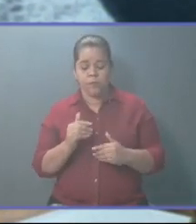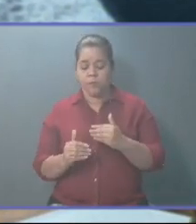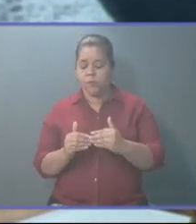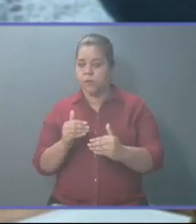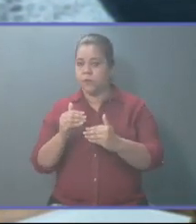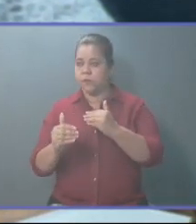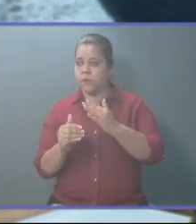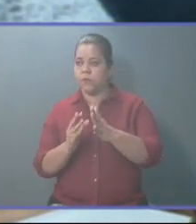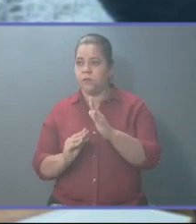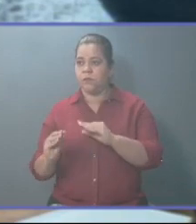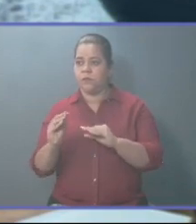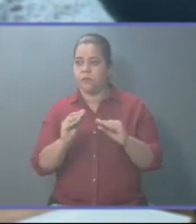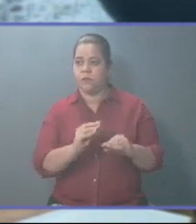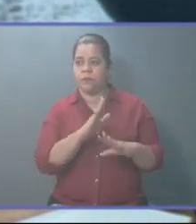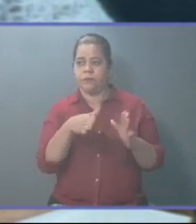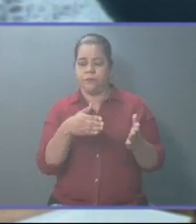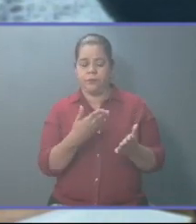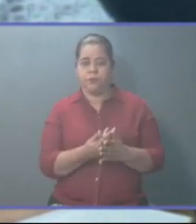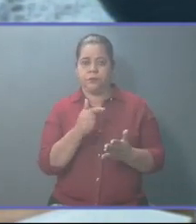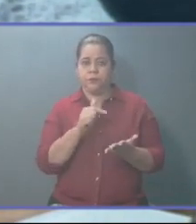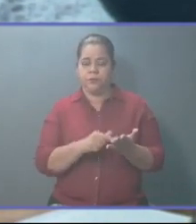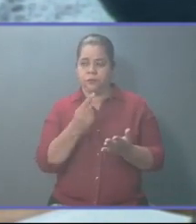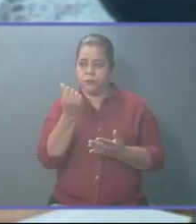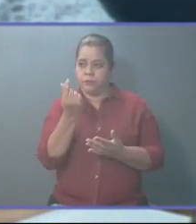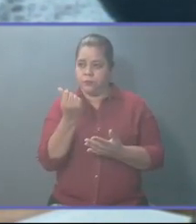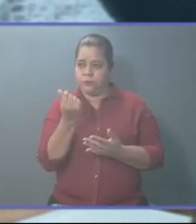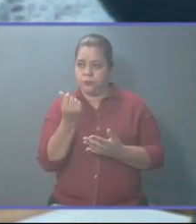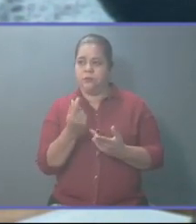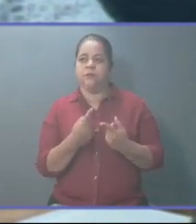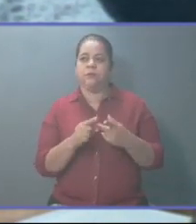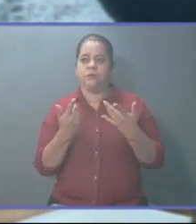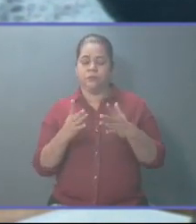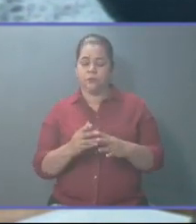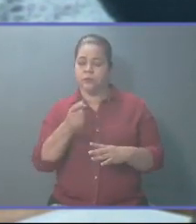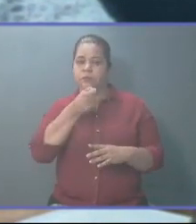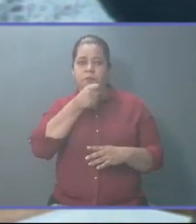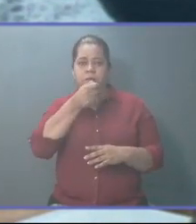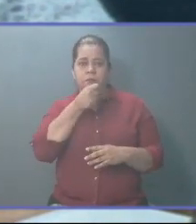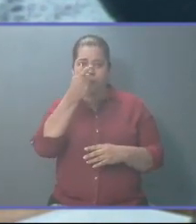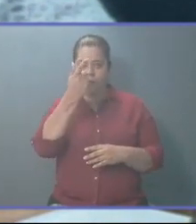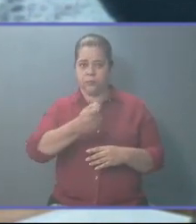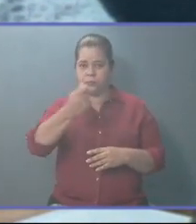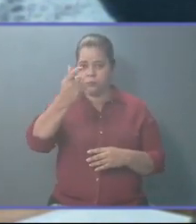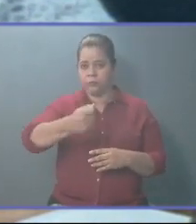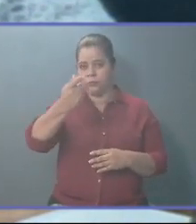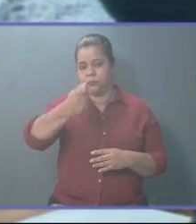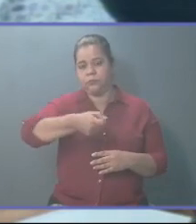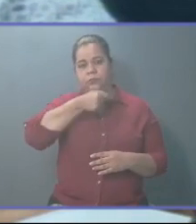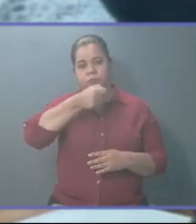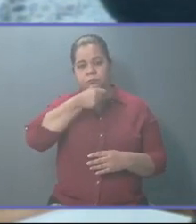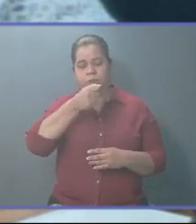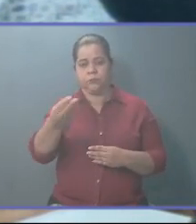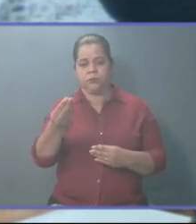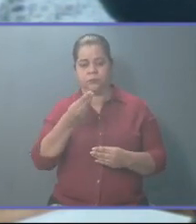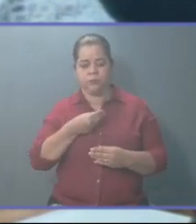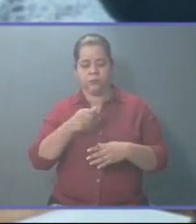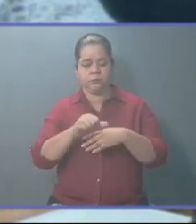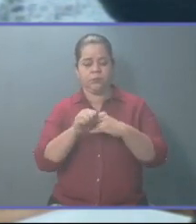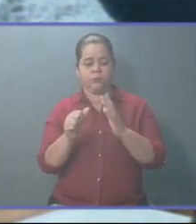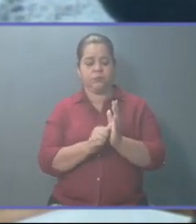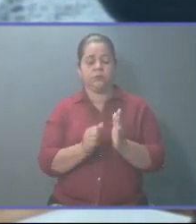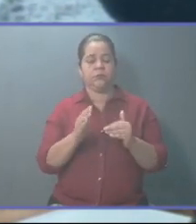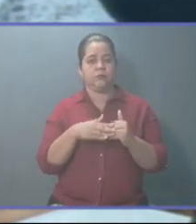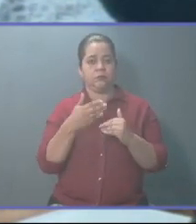administración y ejecución de los referidos recursos. 3. Dar informes mensuales a la Asamblea Legislativa. Y 4. Dar informes mensuales a